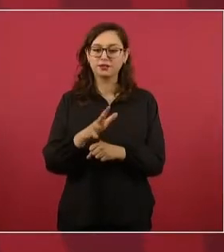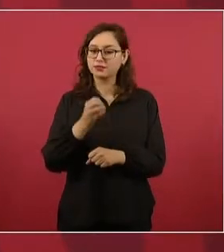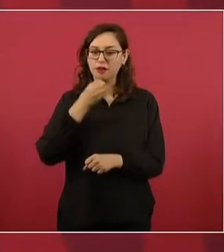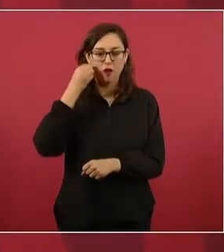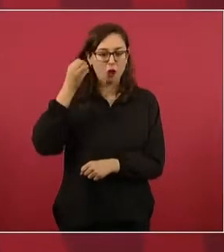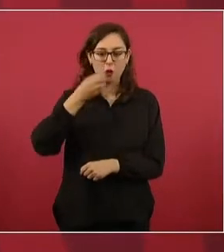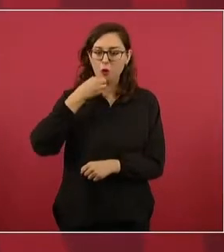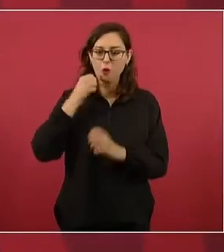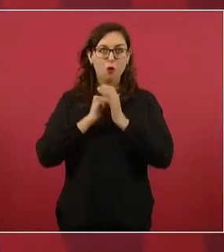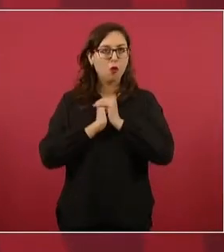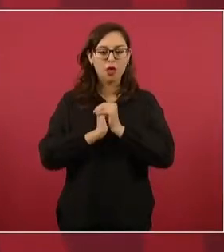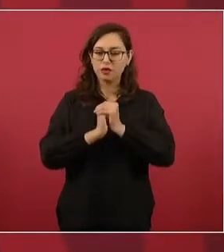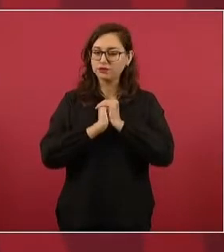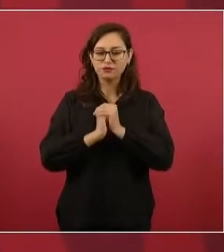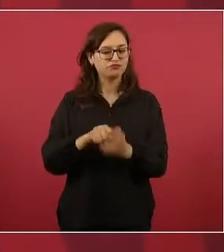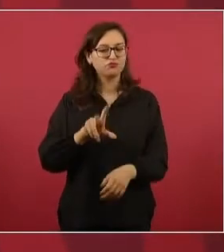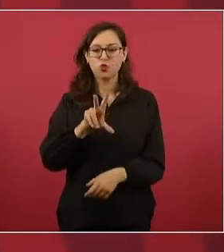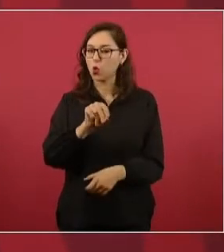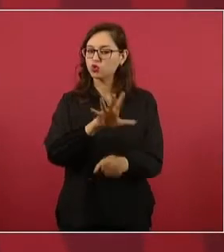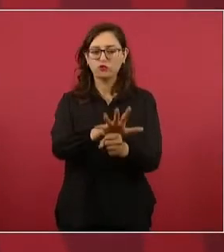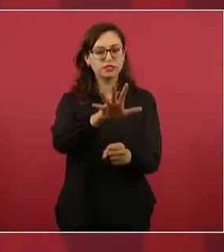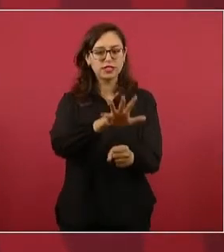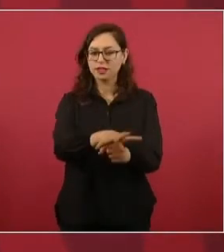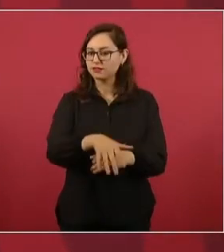rezar para